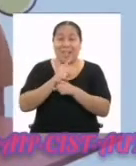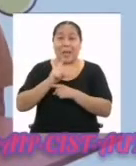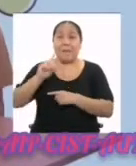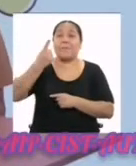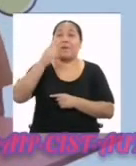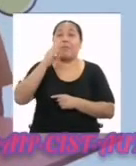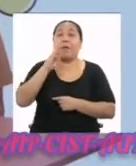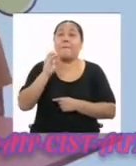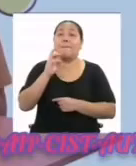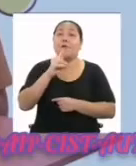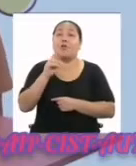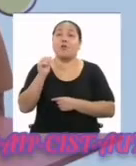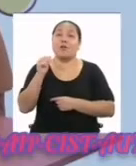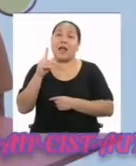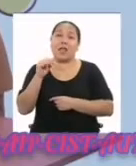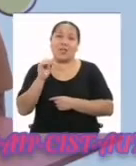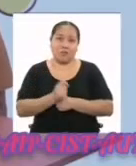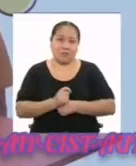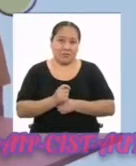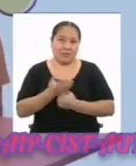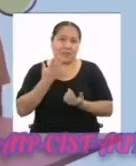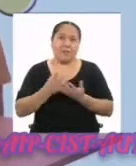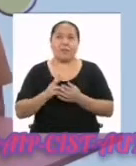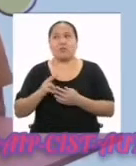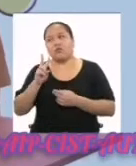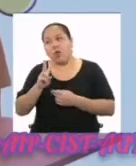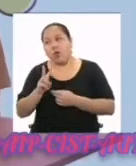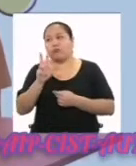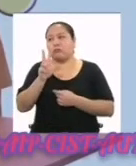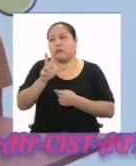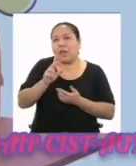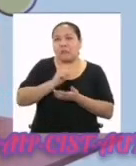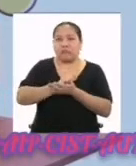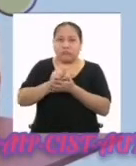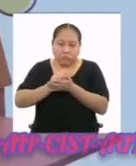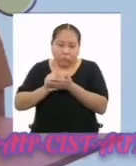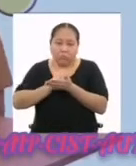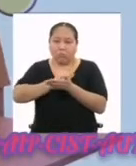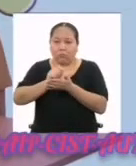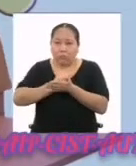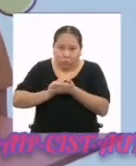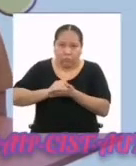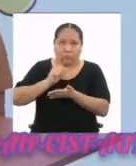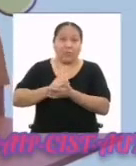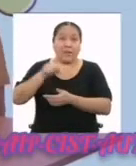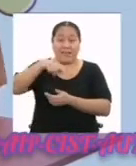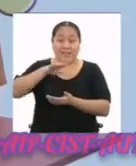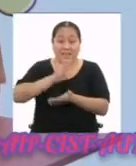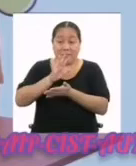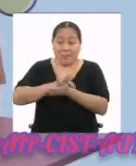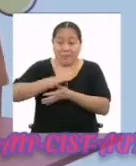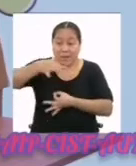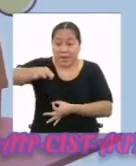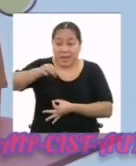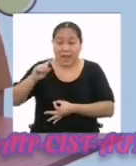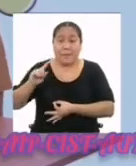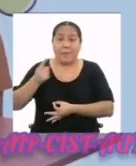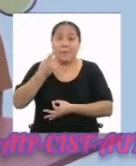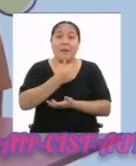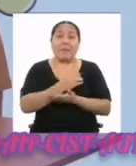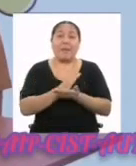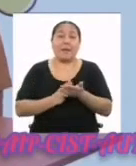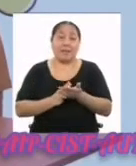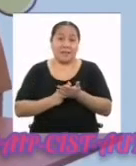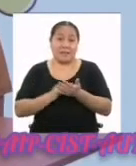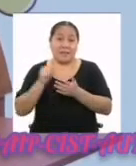Digo primer borrador porque seguramente haremos 2 o 3 borradores. Este documento vendría a ser la primera versión de nuestro